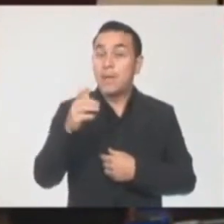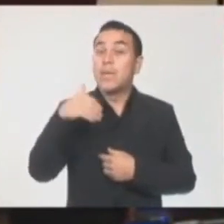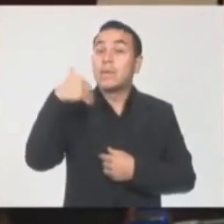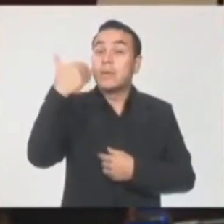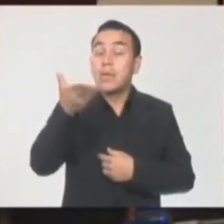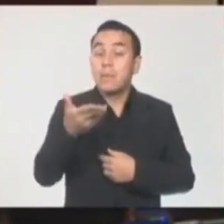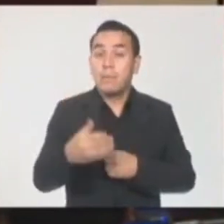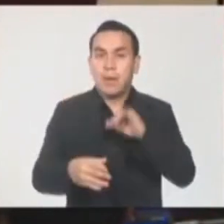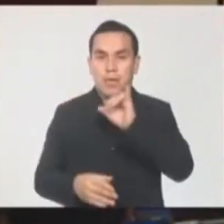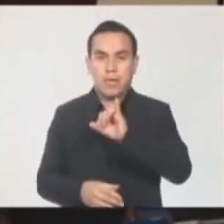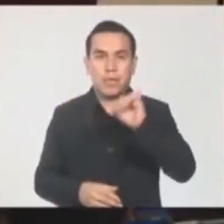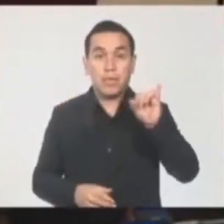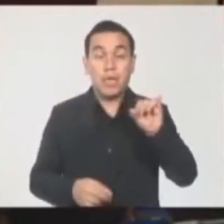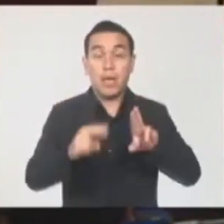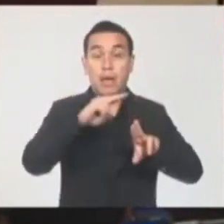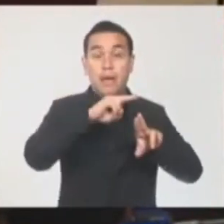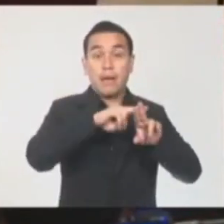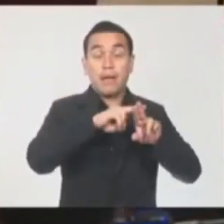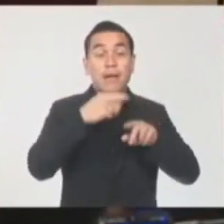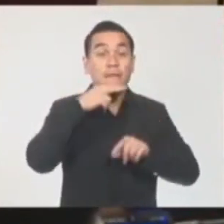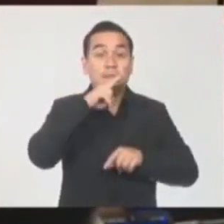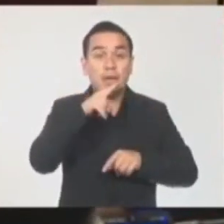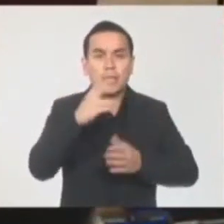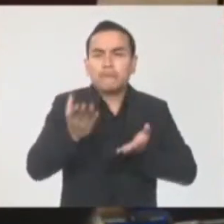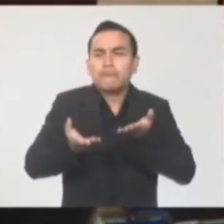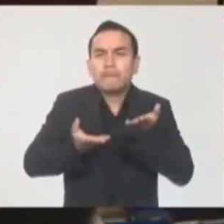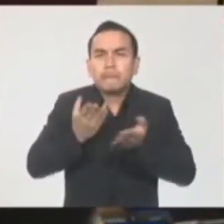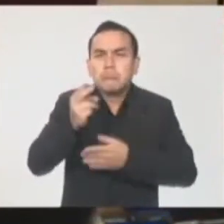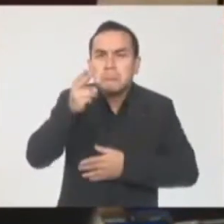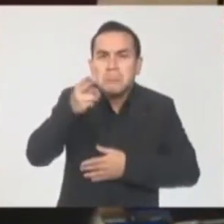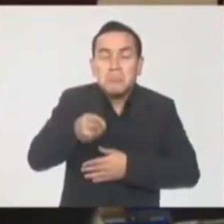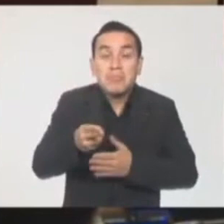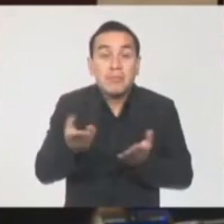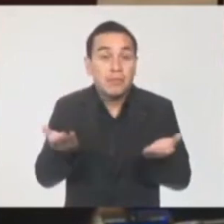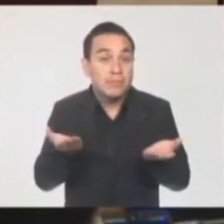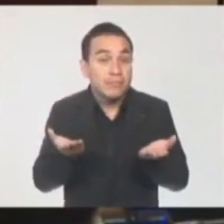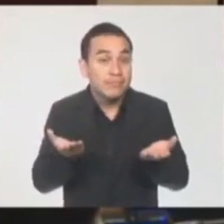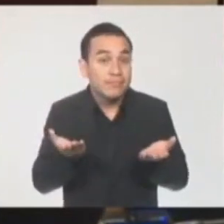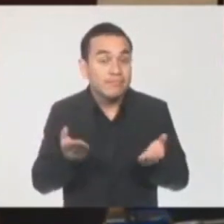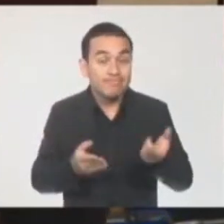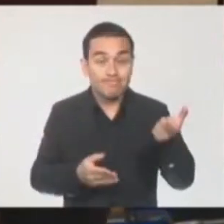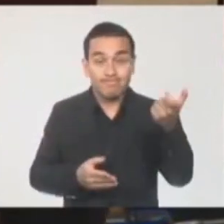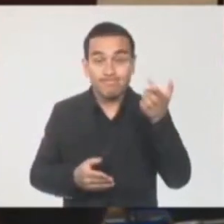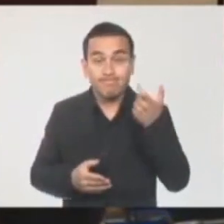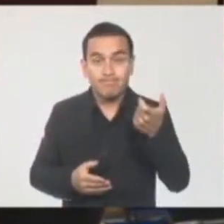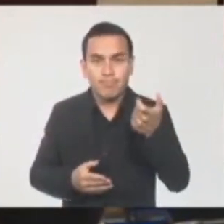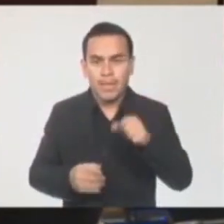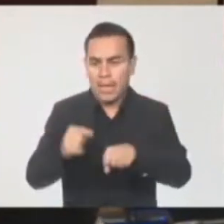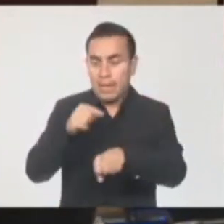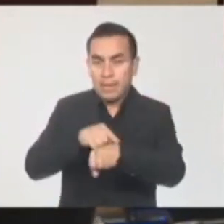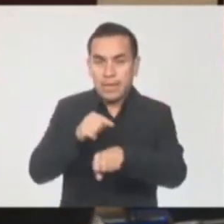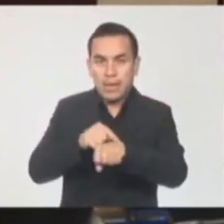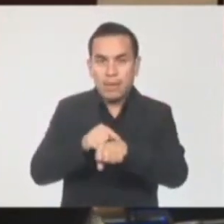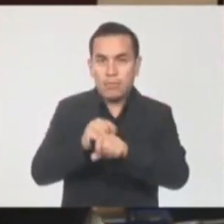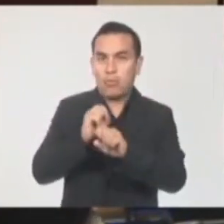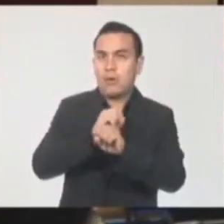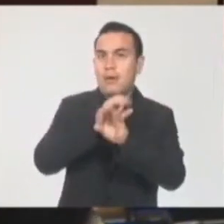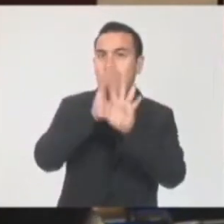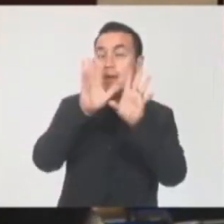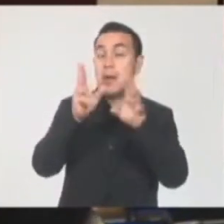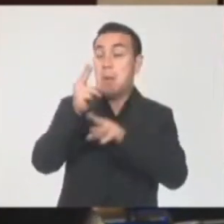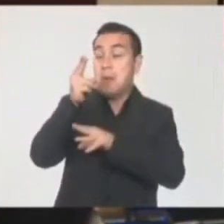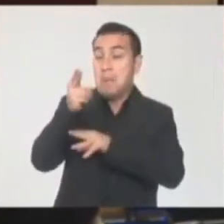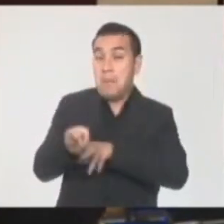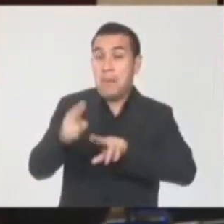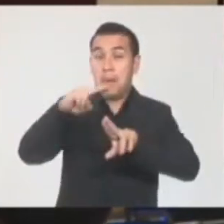que supuestamente venía del pueblo y terminó sirviendo a la misma oligarquía. Con el tiempo descubrimos que los dos eran